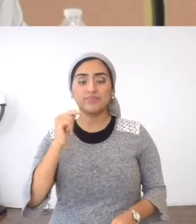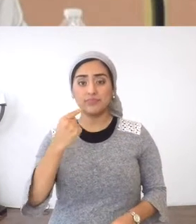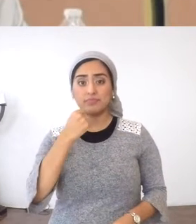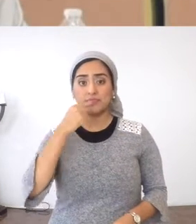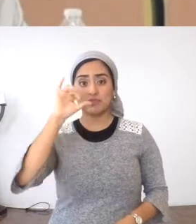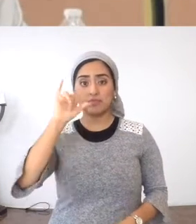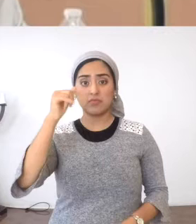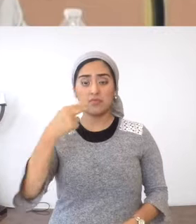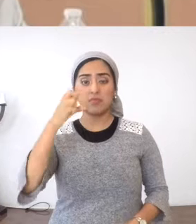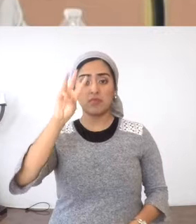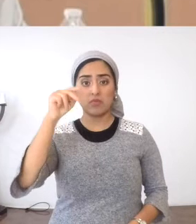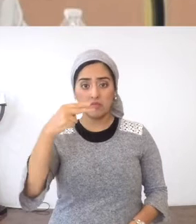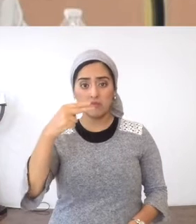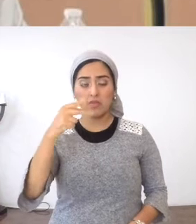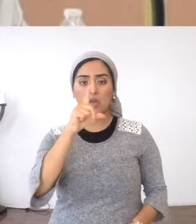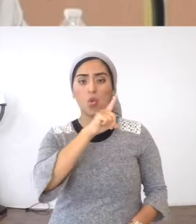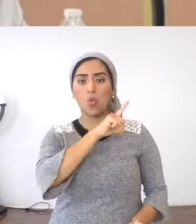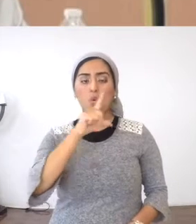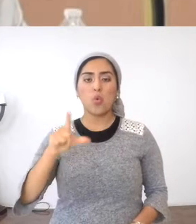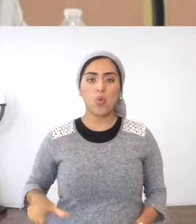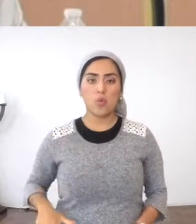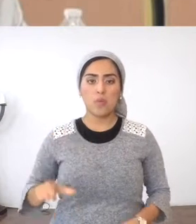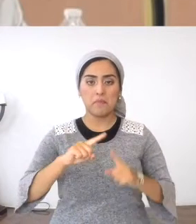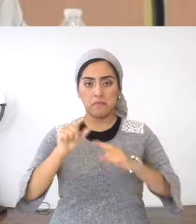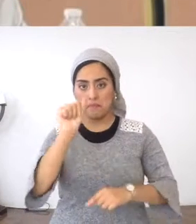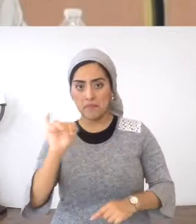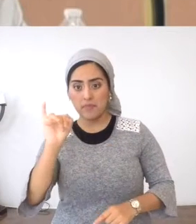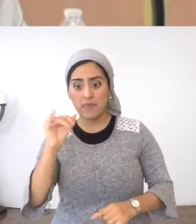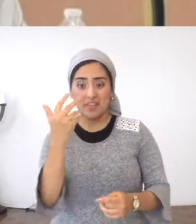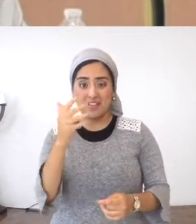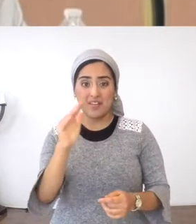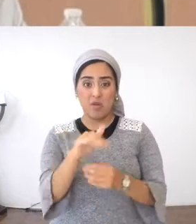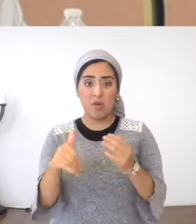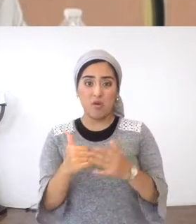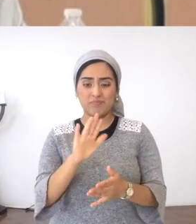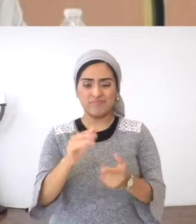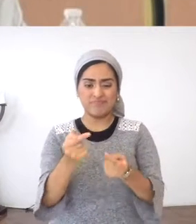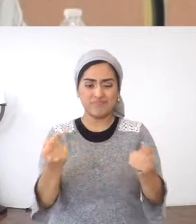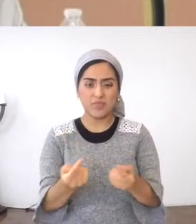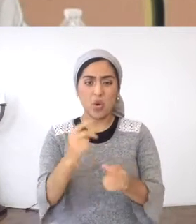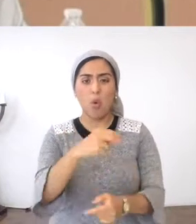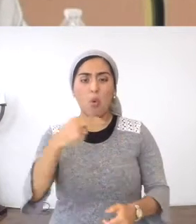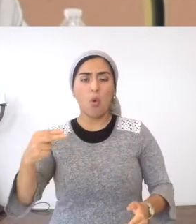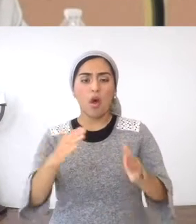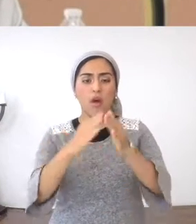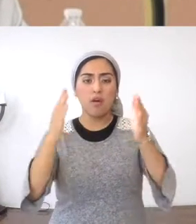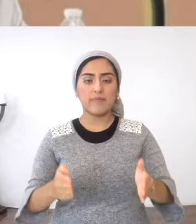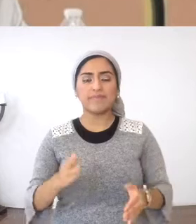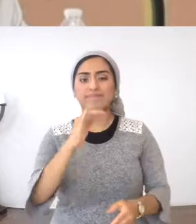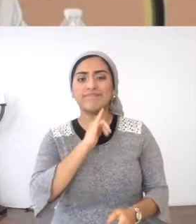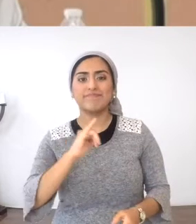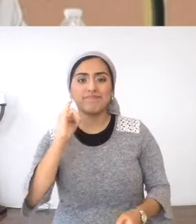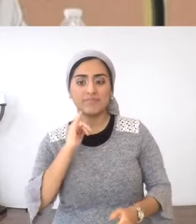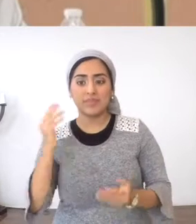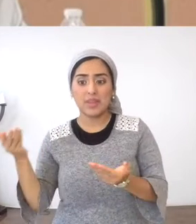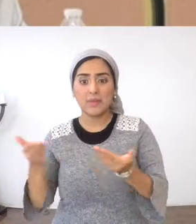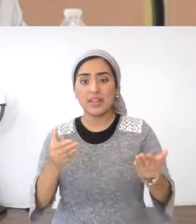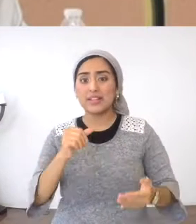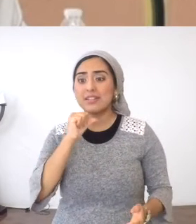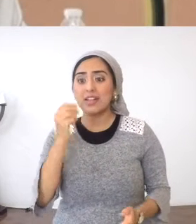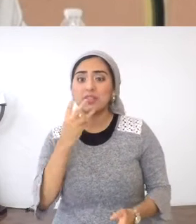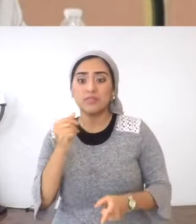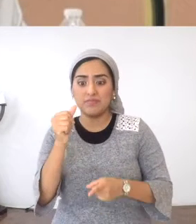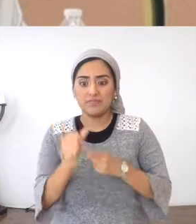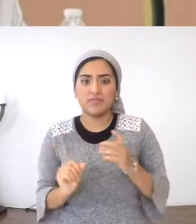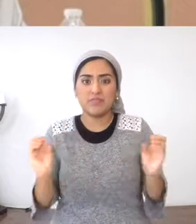Así ha dicho Yahweh El Adón El Señor El Adón Basta ya de todas Vuestras abominaciones O casa de Israel De